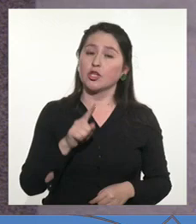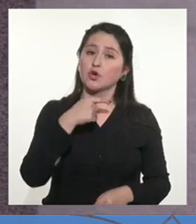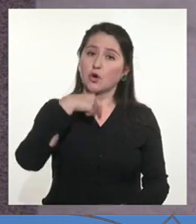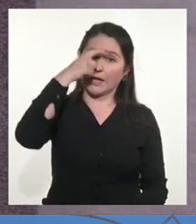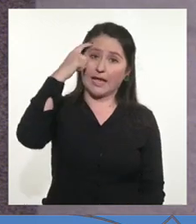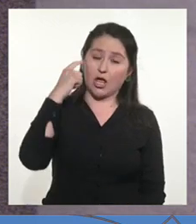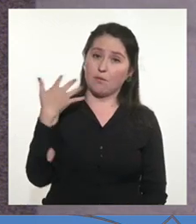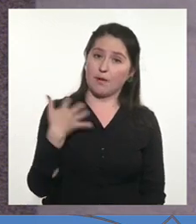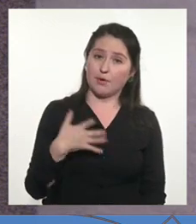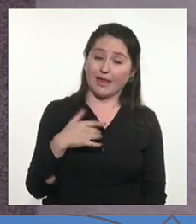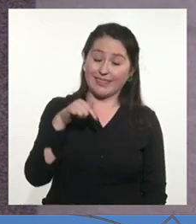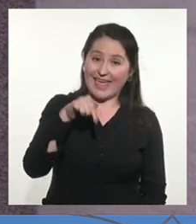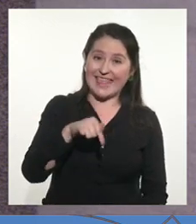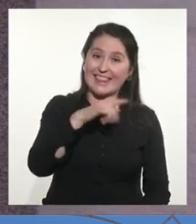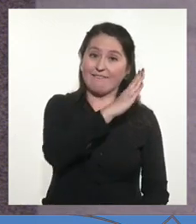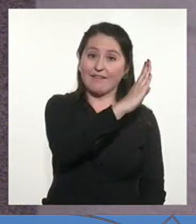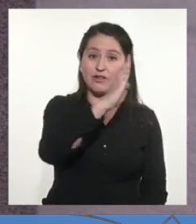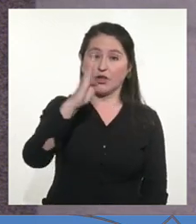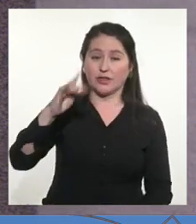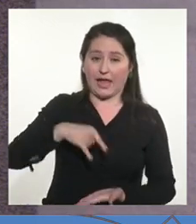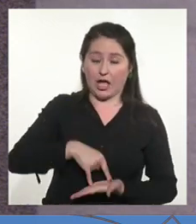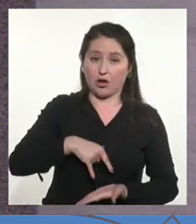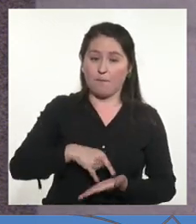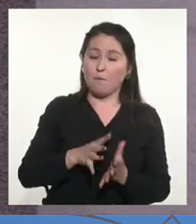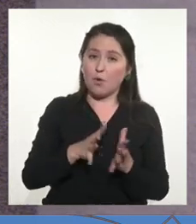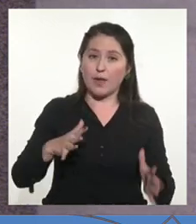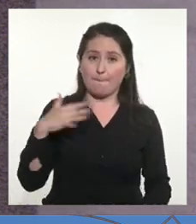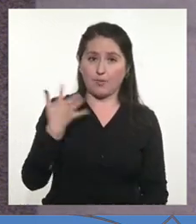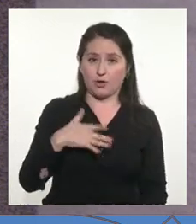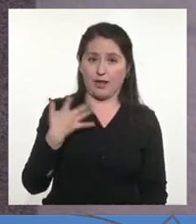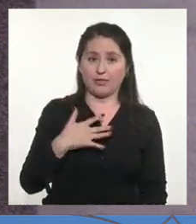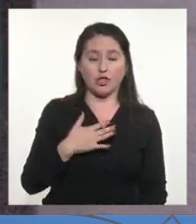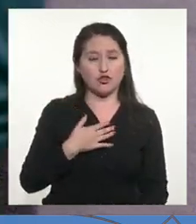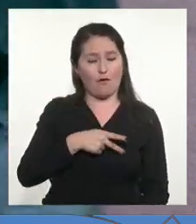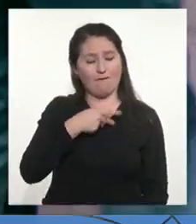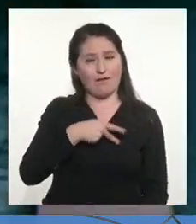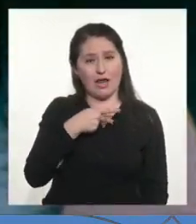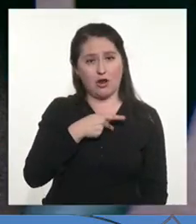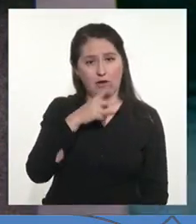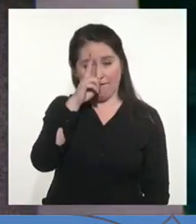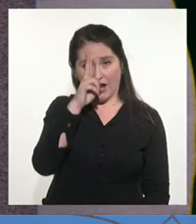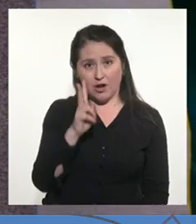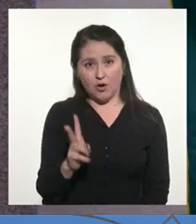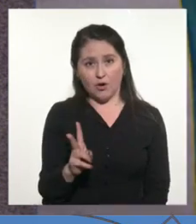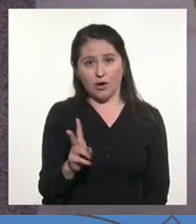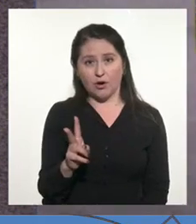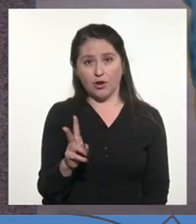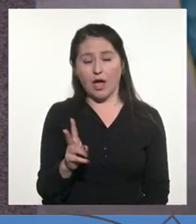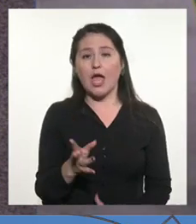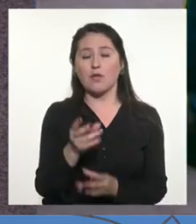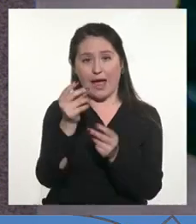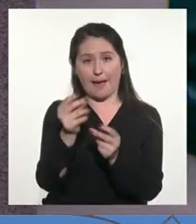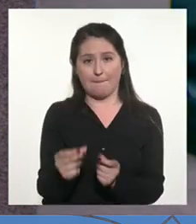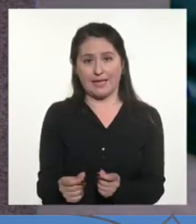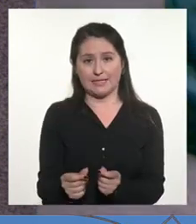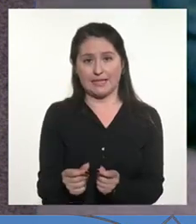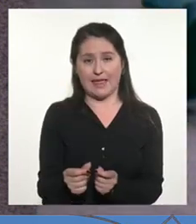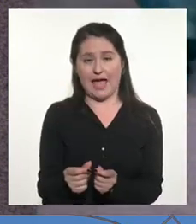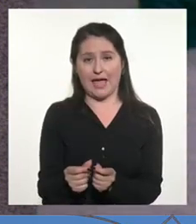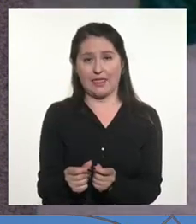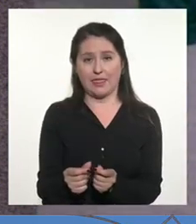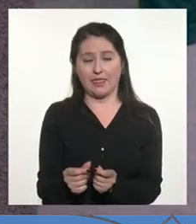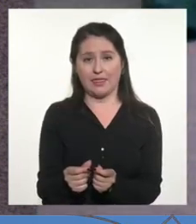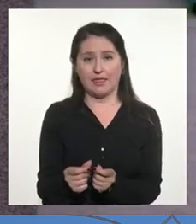que esta biblioteca que yo creo que ha sido muy relevante que yo valoro porque hay un potencial y una capacidad y una competencia